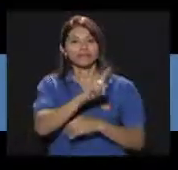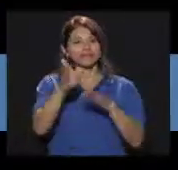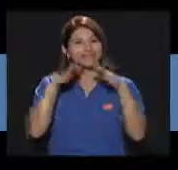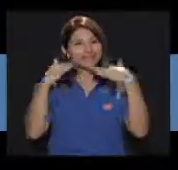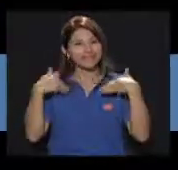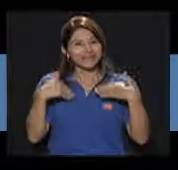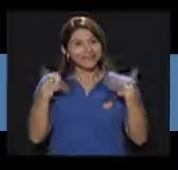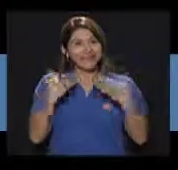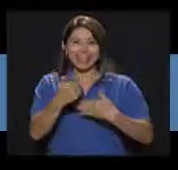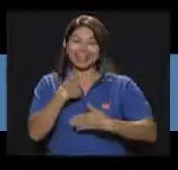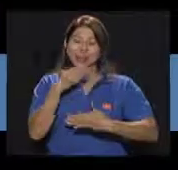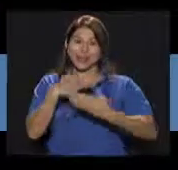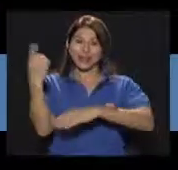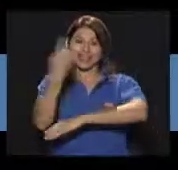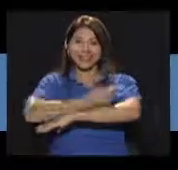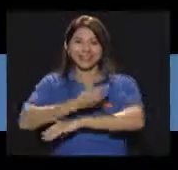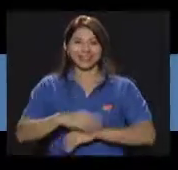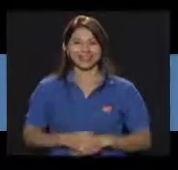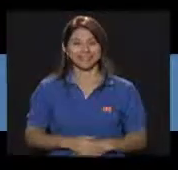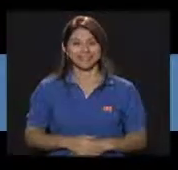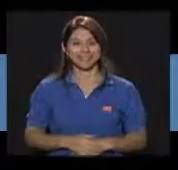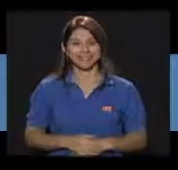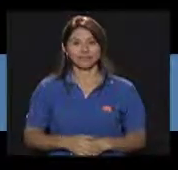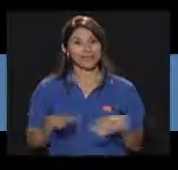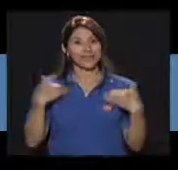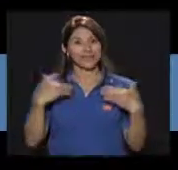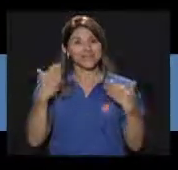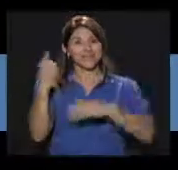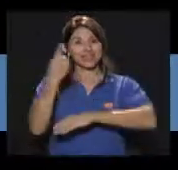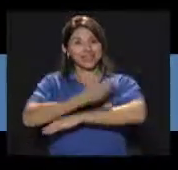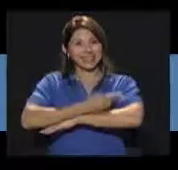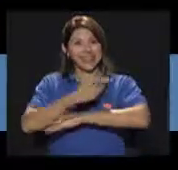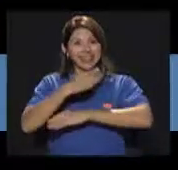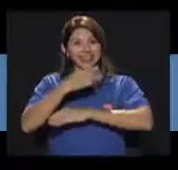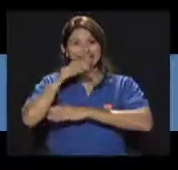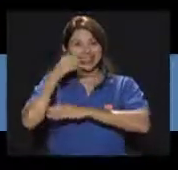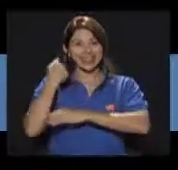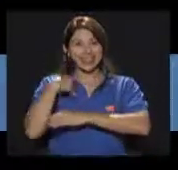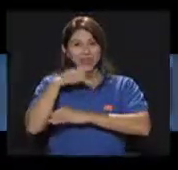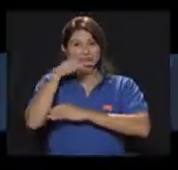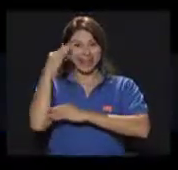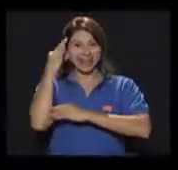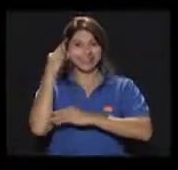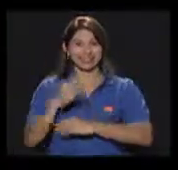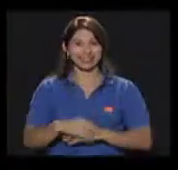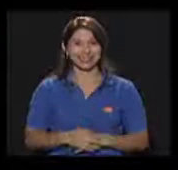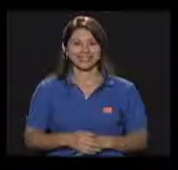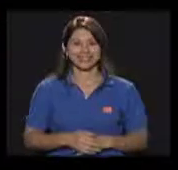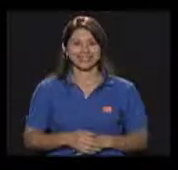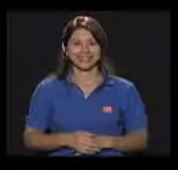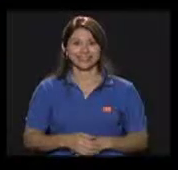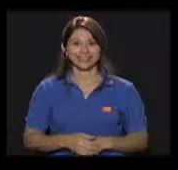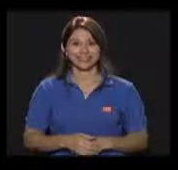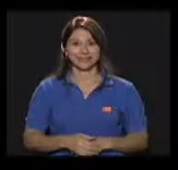sean felices y que tengan un buen día. Feliz día del niño y de la niña.